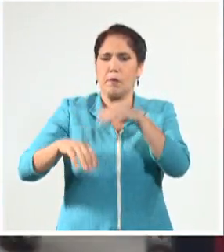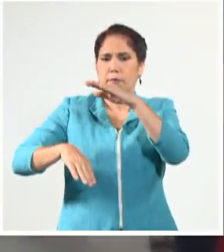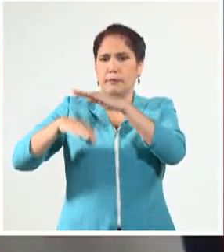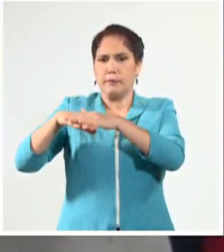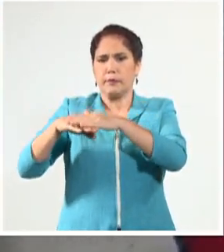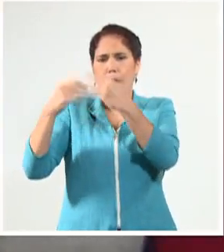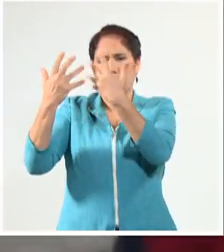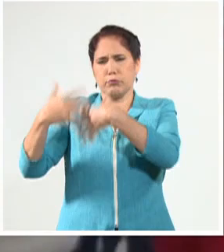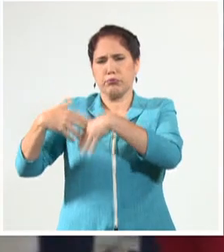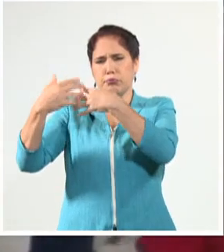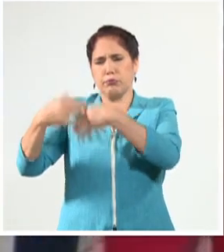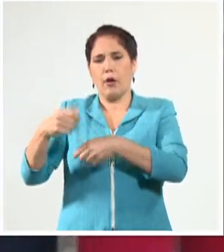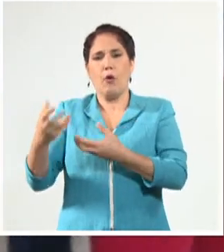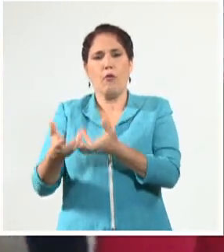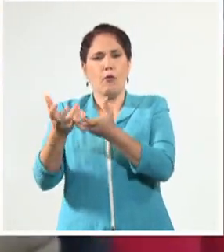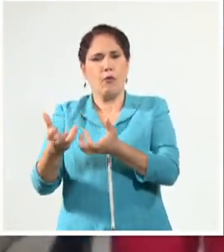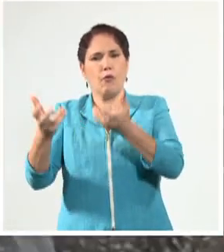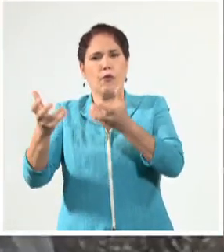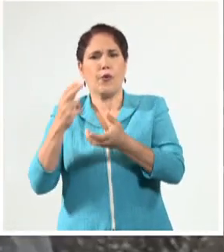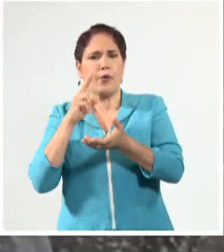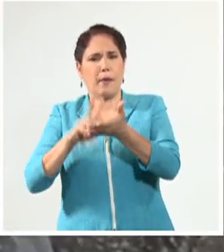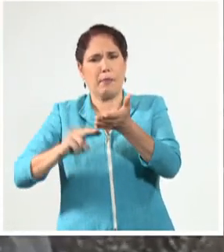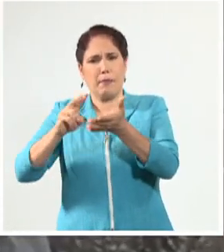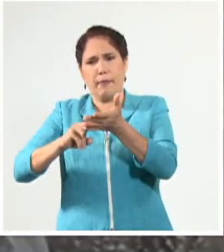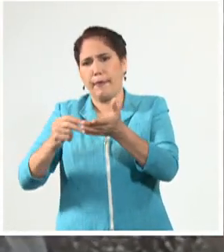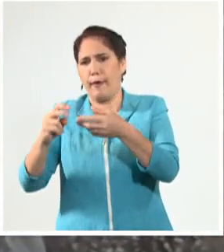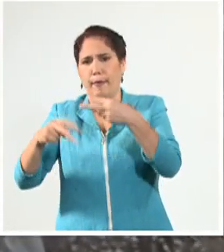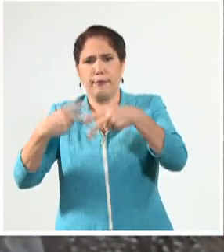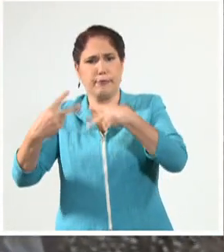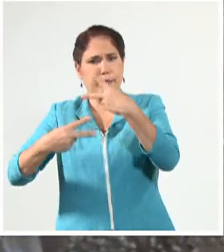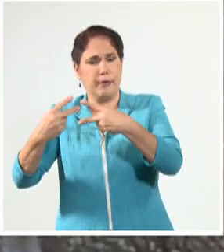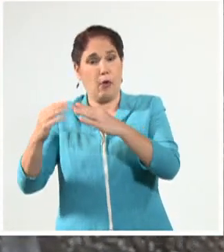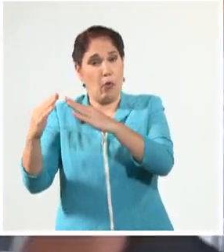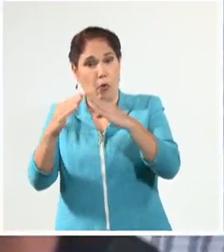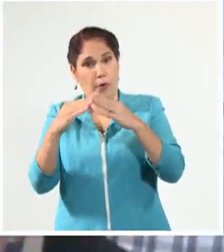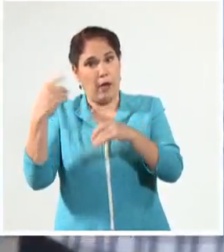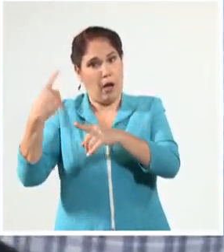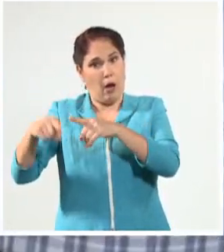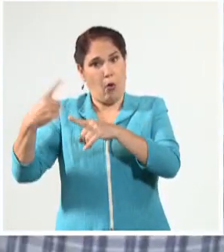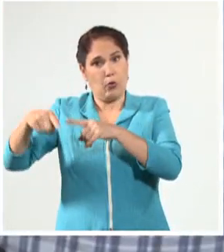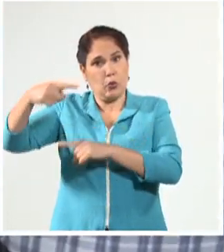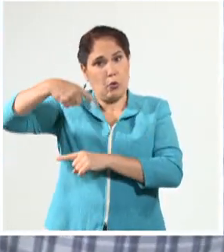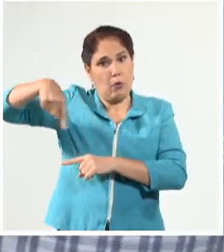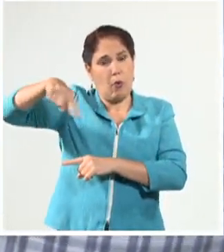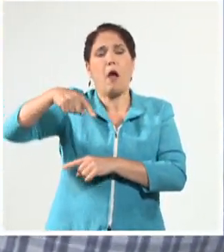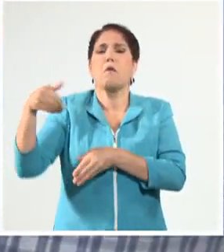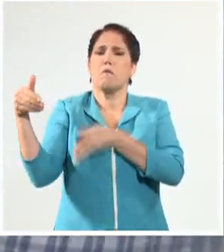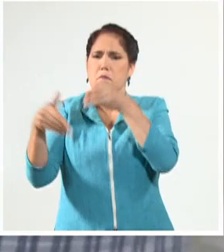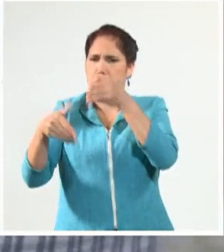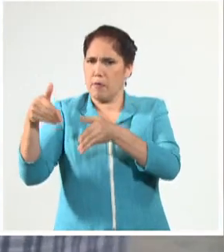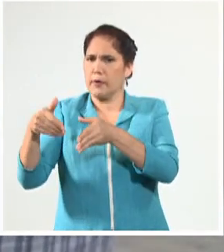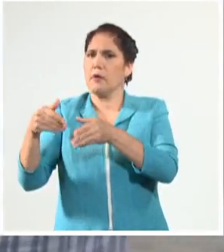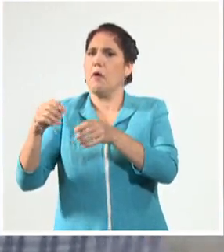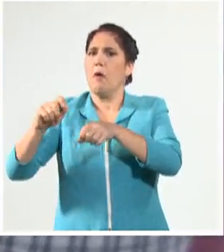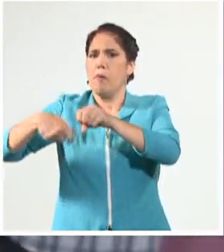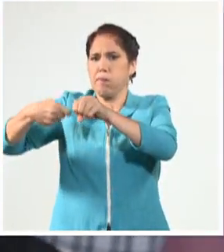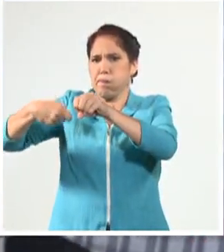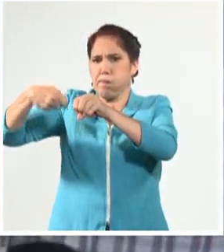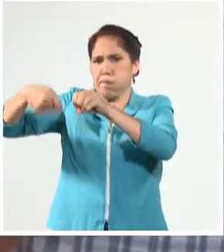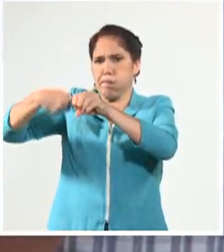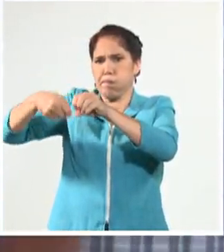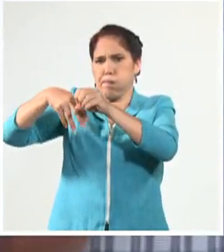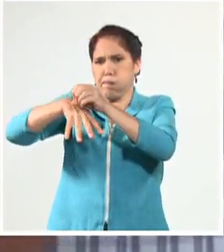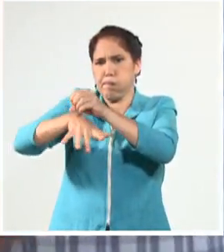procesar la producción de frutas y hortalizas no sólo de la comunidad sino también de todo el municipio y que una vez en funcionamiento dará